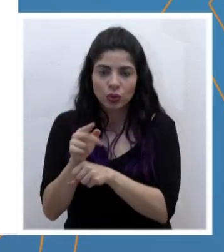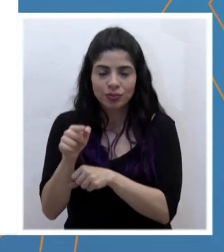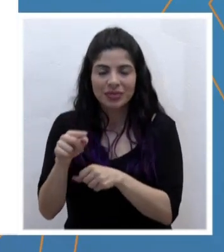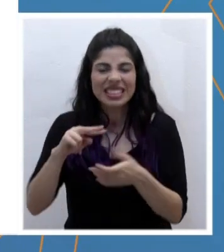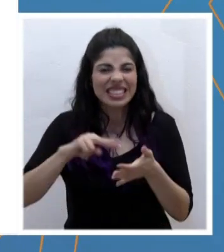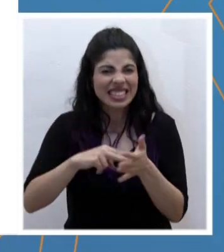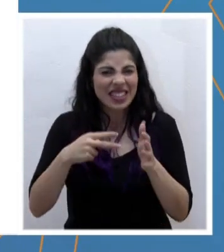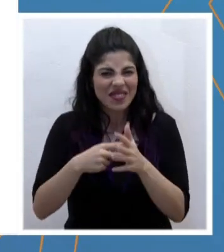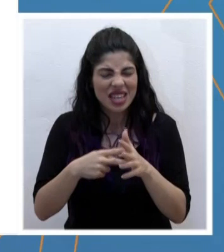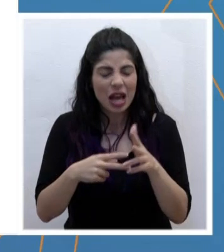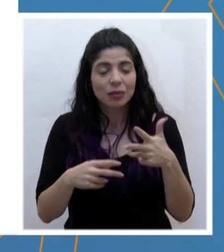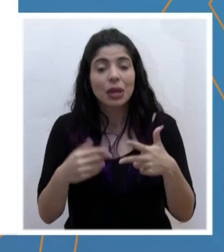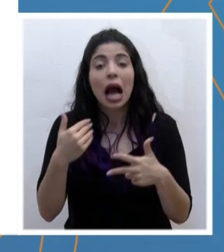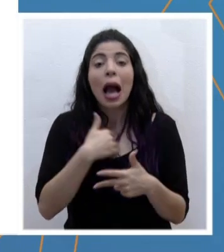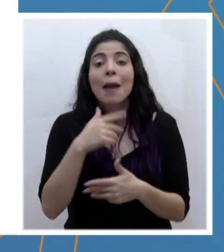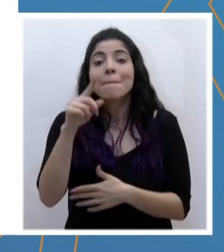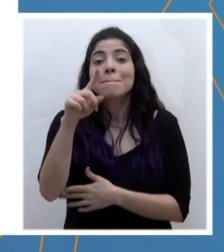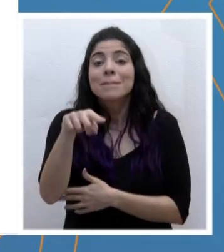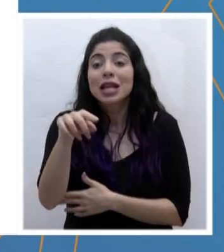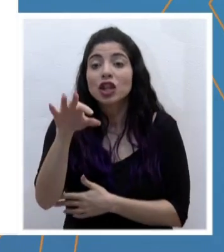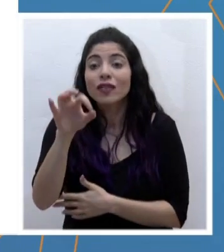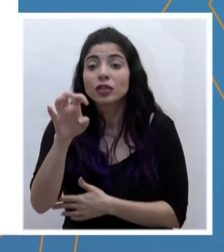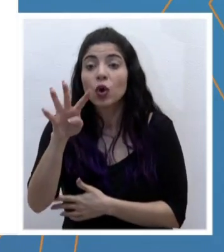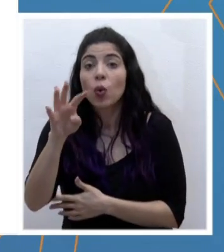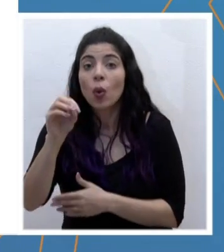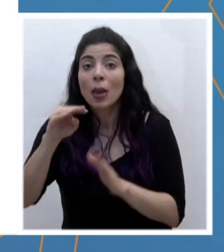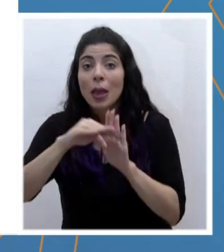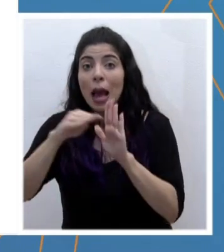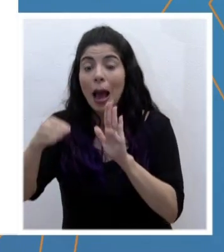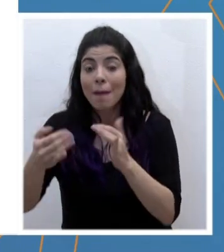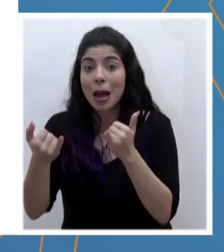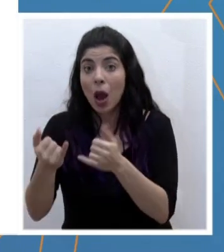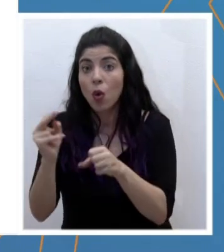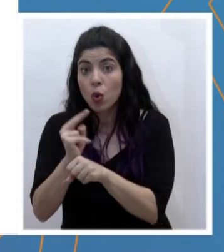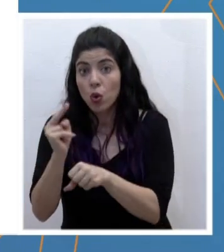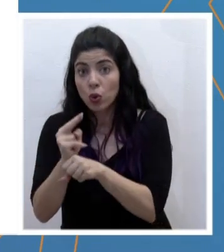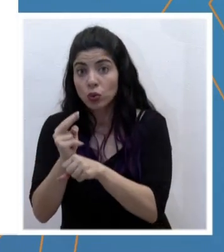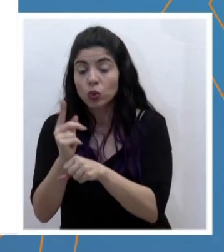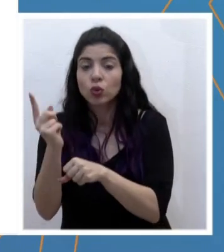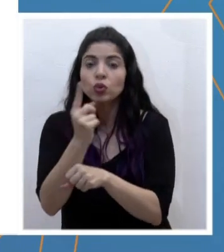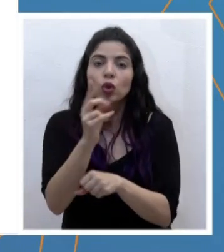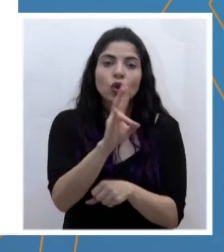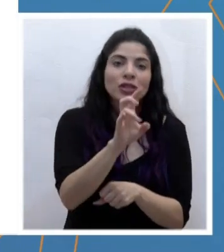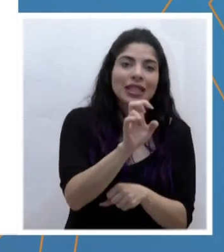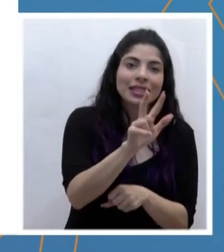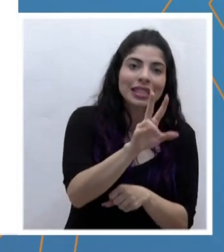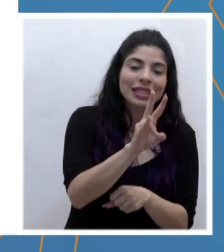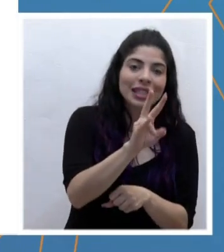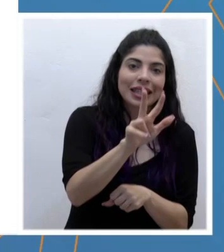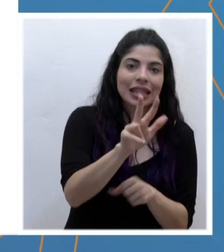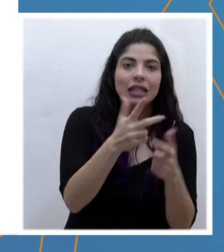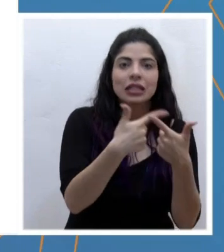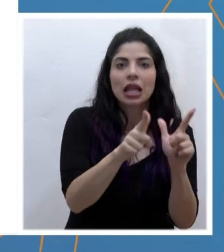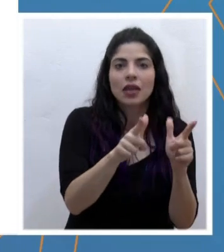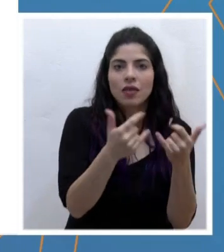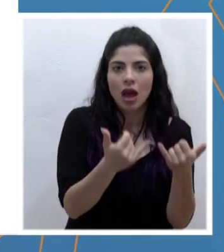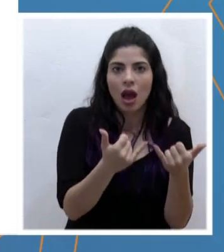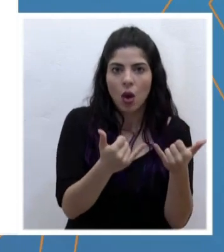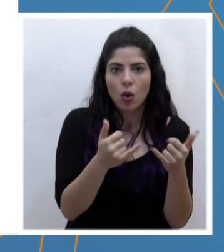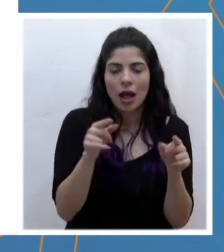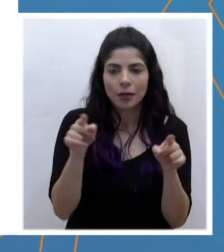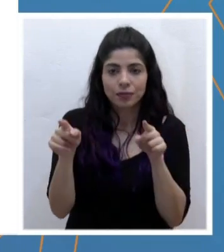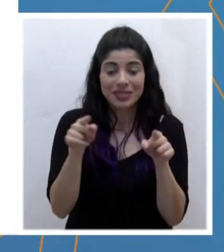decir, hay 1.940 camas ocupadas y solamente 773 libres.